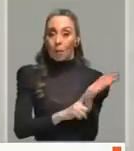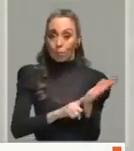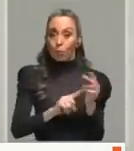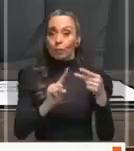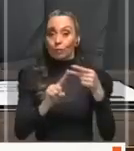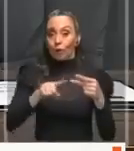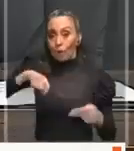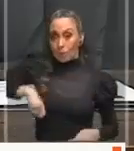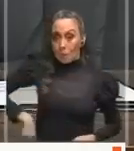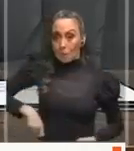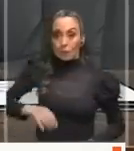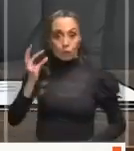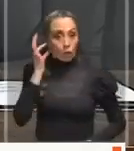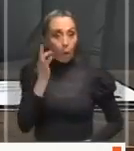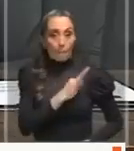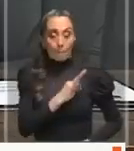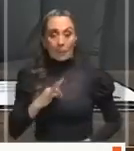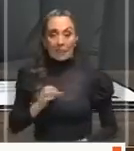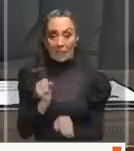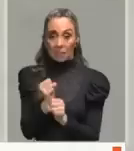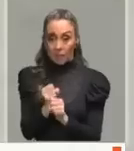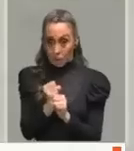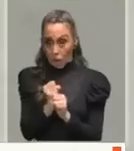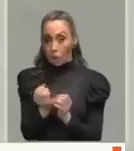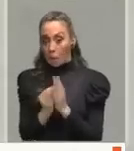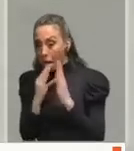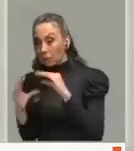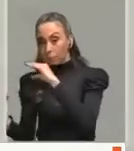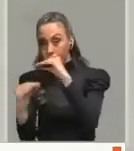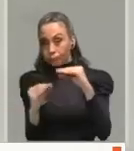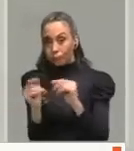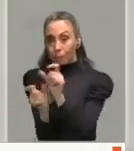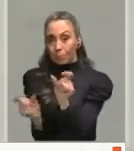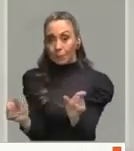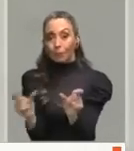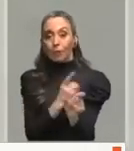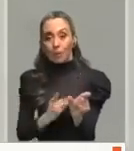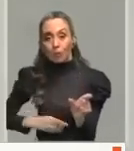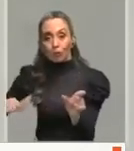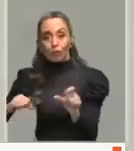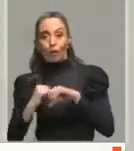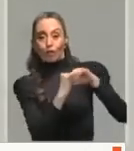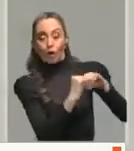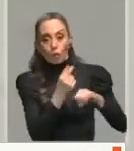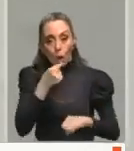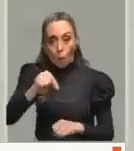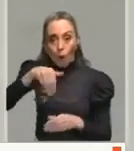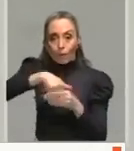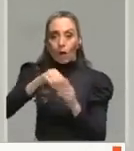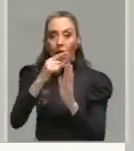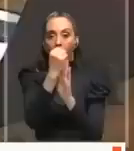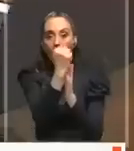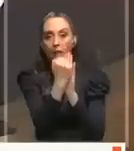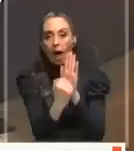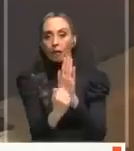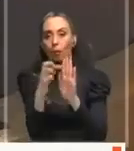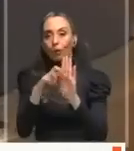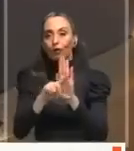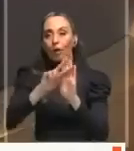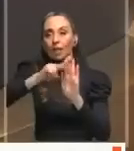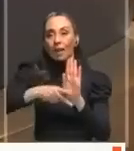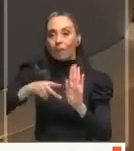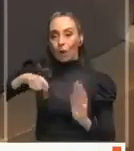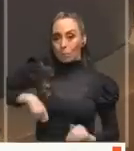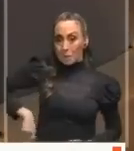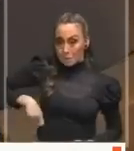pensiones. La ministra del Trabajo ha intensificado el diálogo con la oposición a puertas de la votación en particular de la reforma. Allí